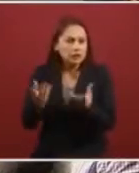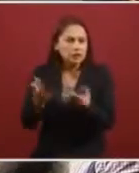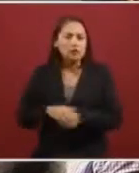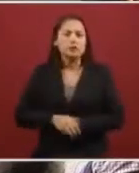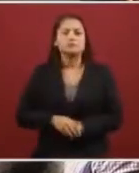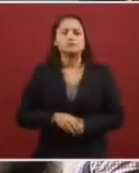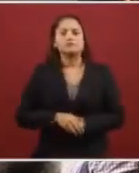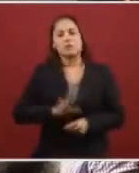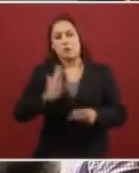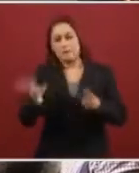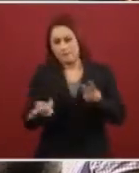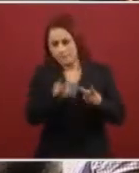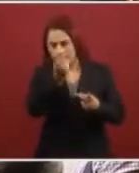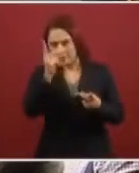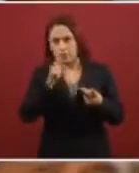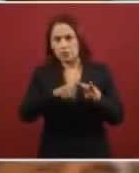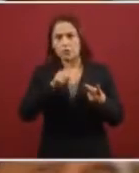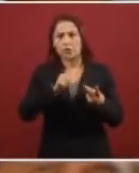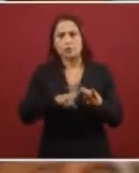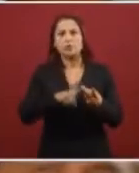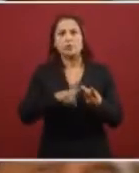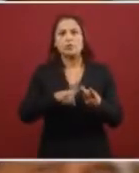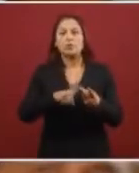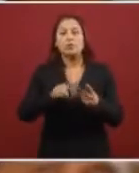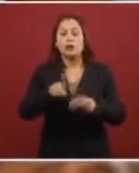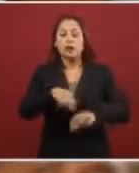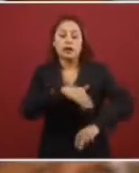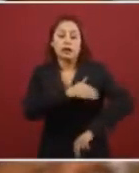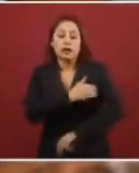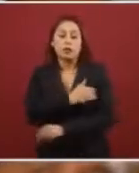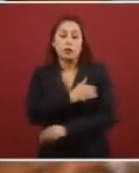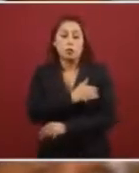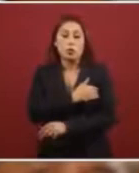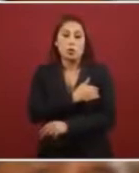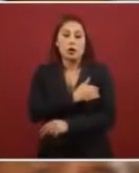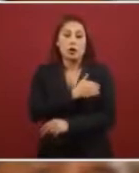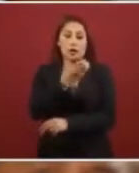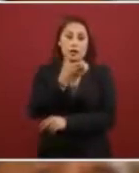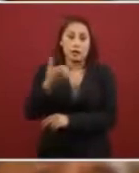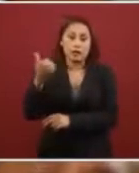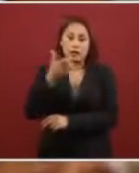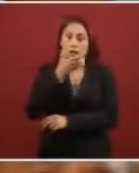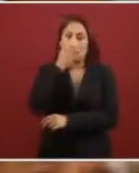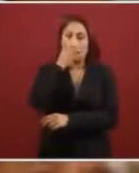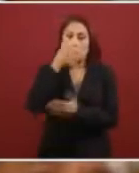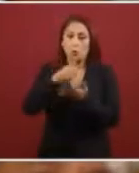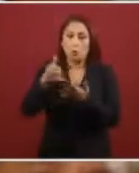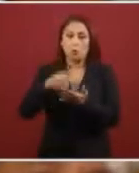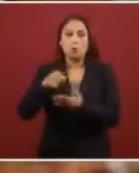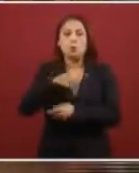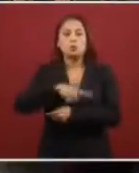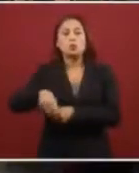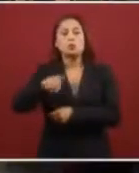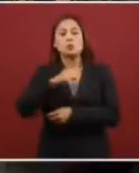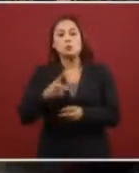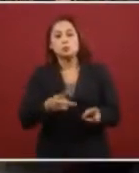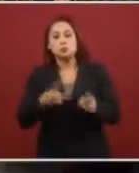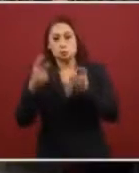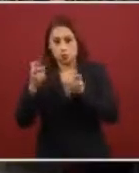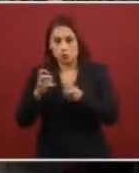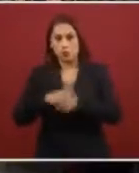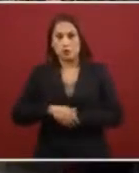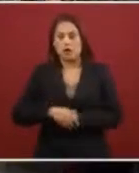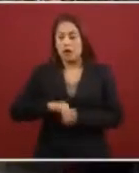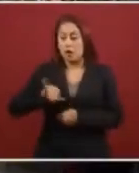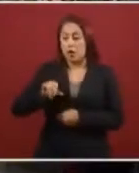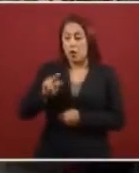y asaltos a bodegas de fertilizantes, como lo que pasó en el municipio de Juan R. Escudero, like el gobierno va a proceder